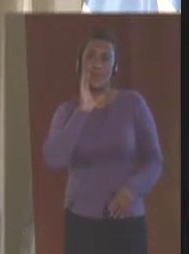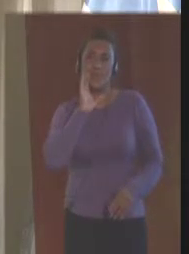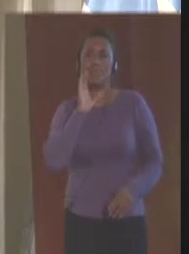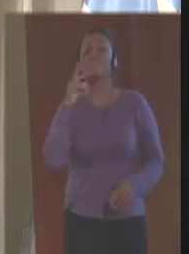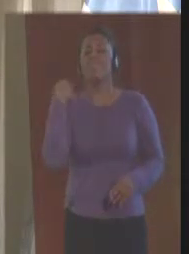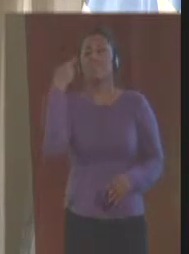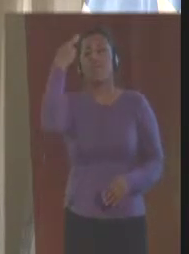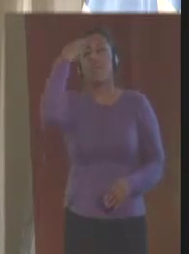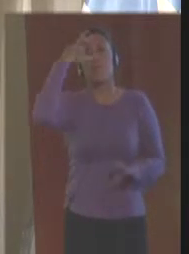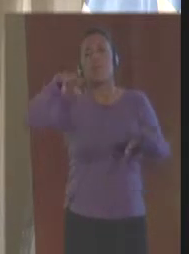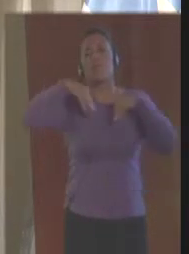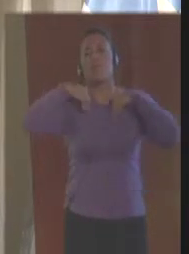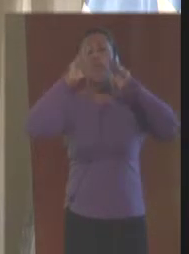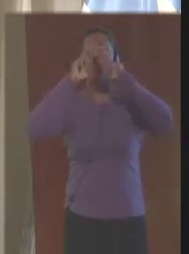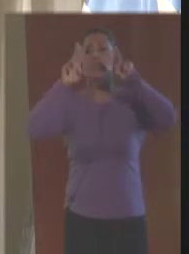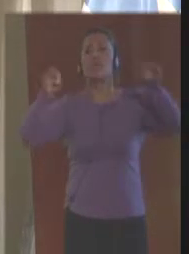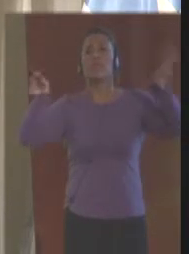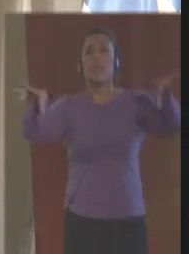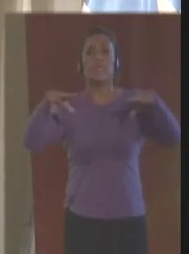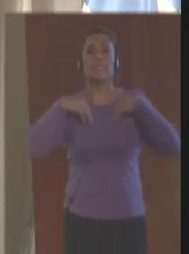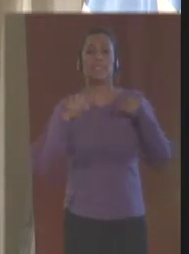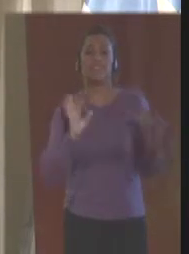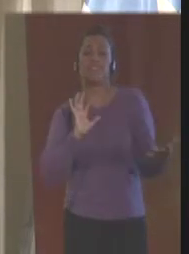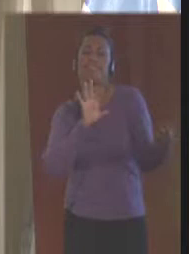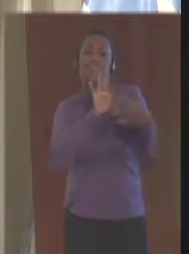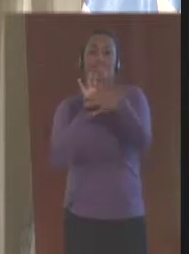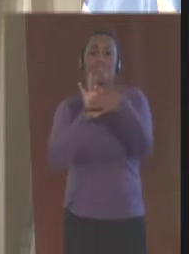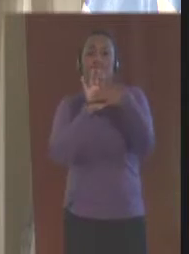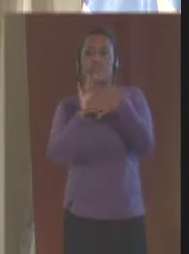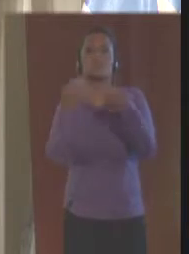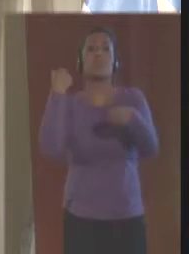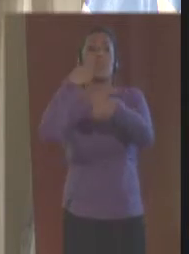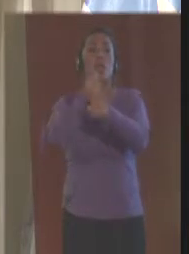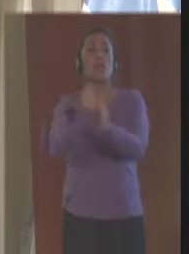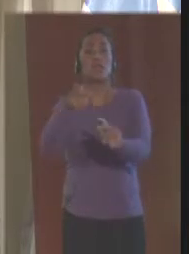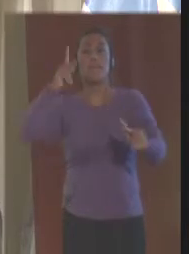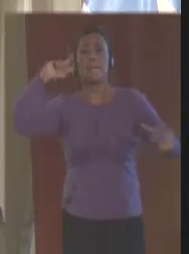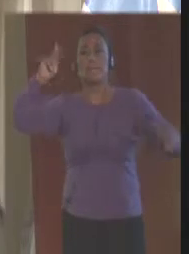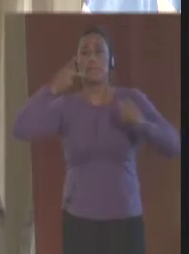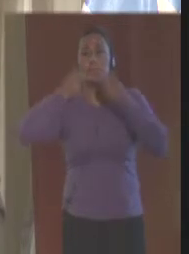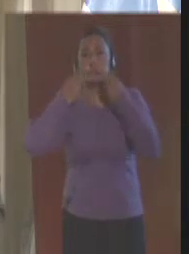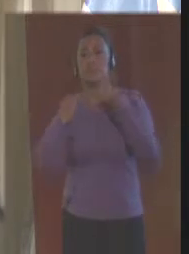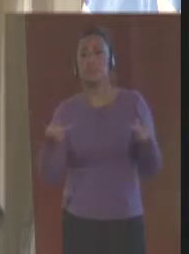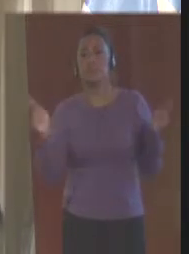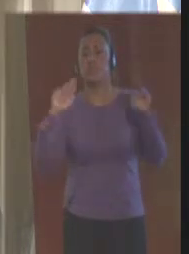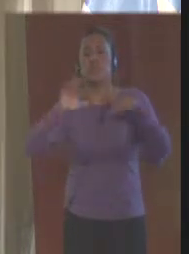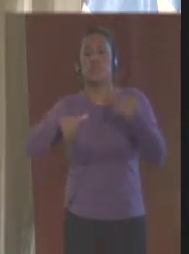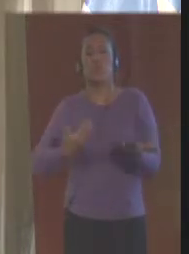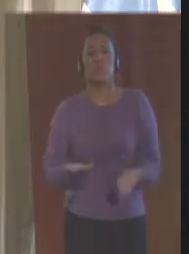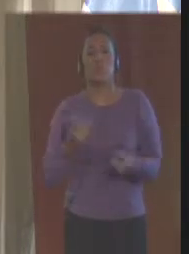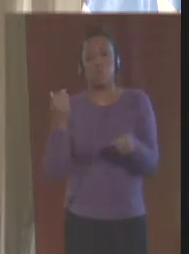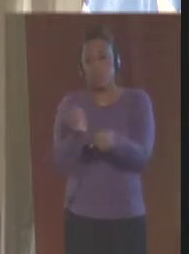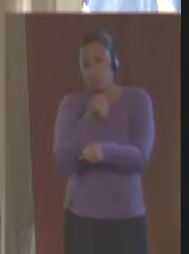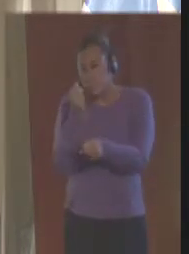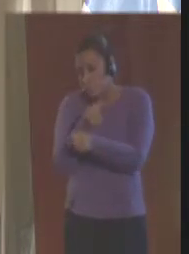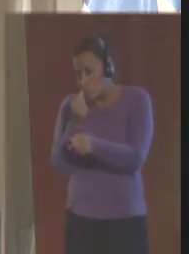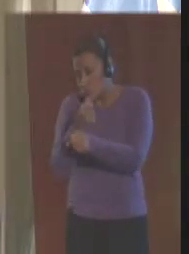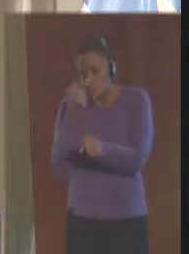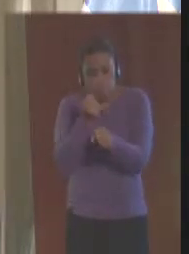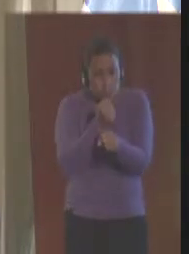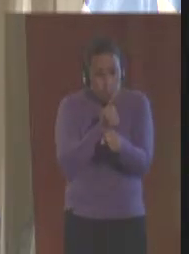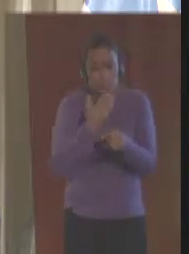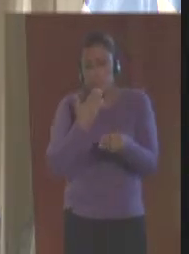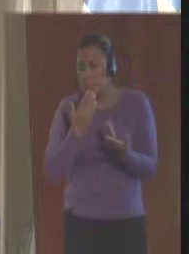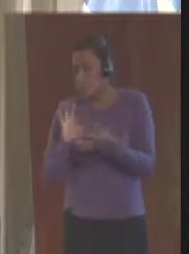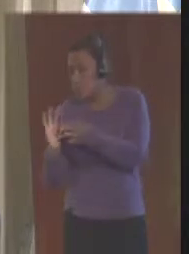con la naturaleza y a establecer políticas públicas que nos permita precisamente ser eficientes a la hora de combatir y de